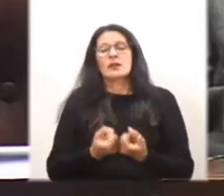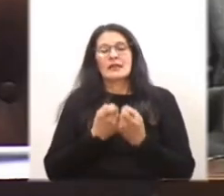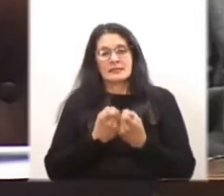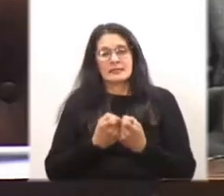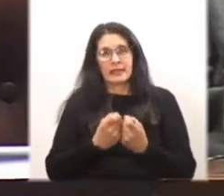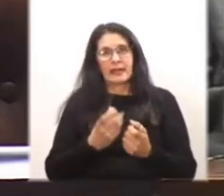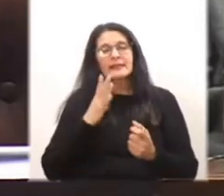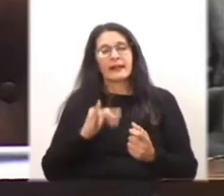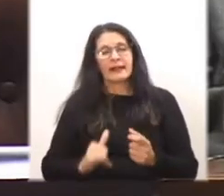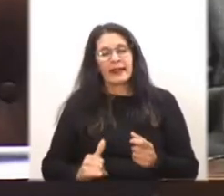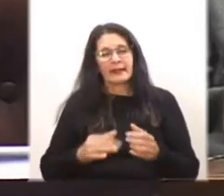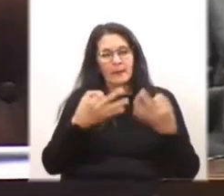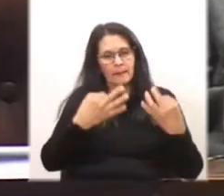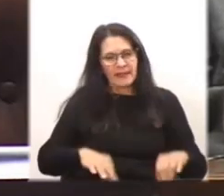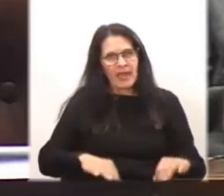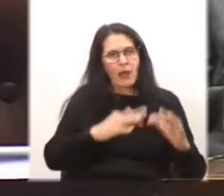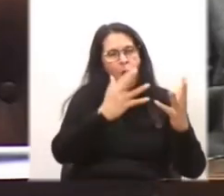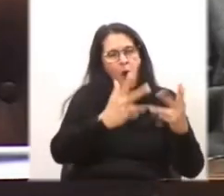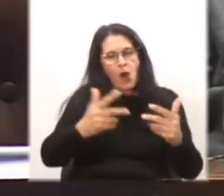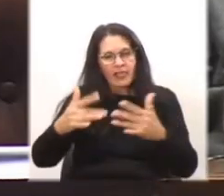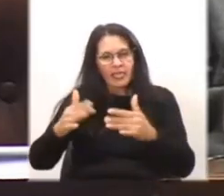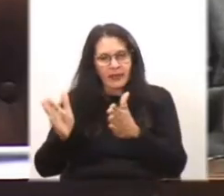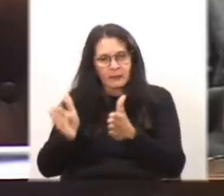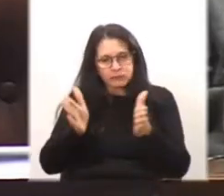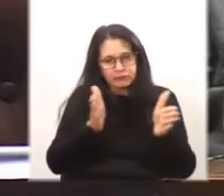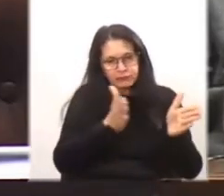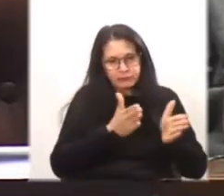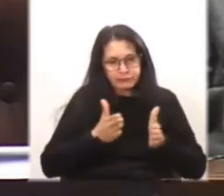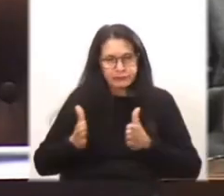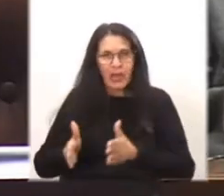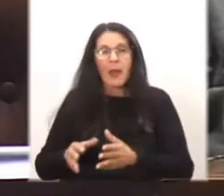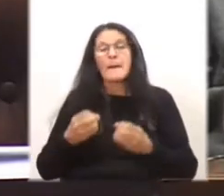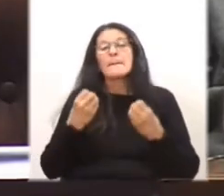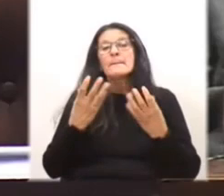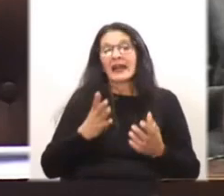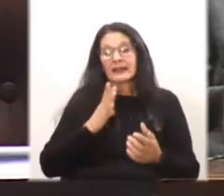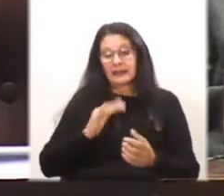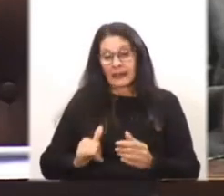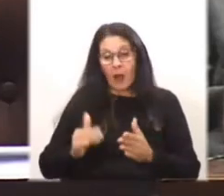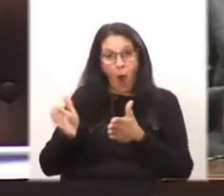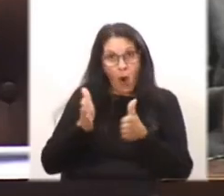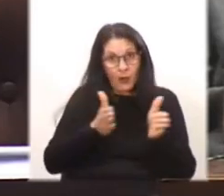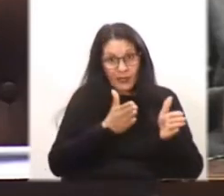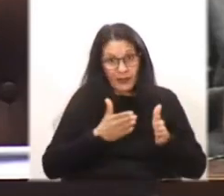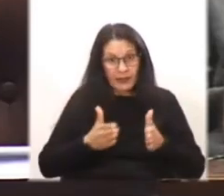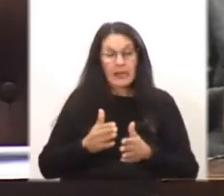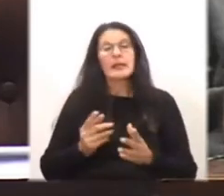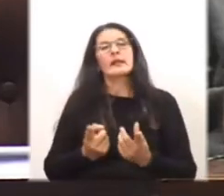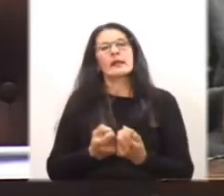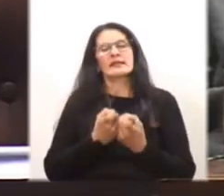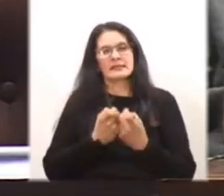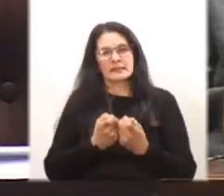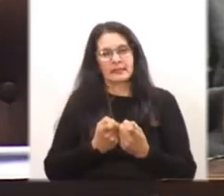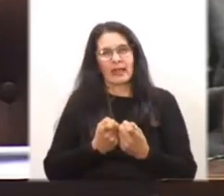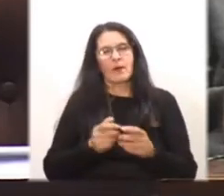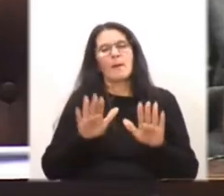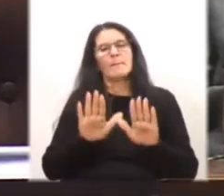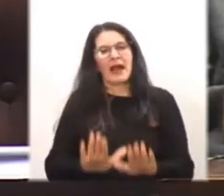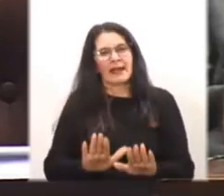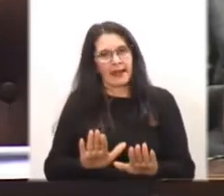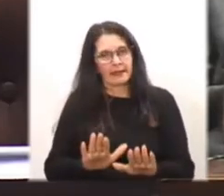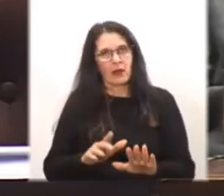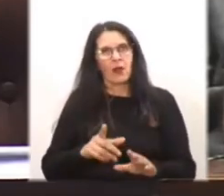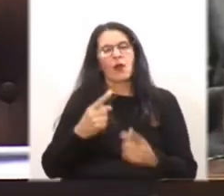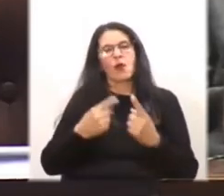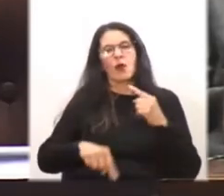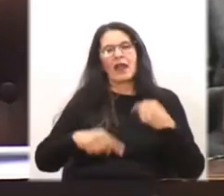casa ordenada. Y para tener la casa ordenada necesitamos parar con los desmanes que se